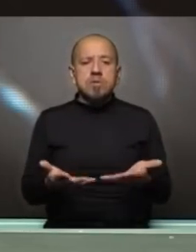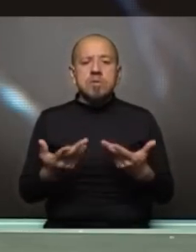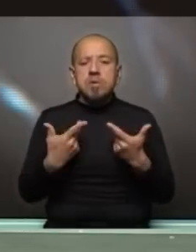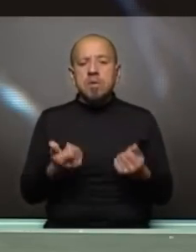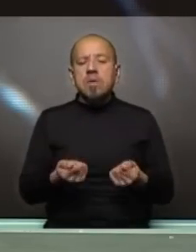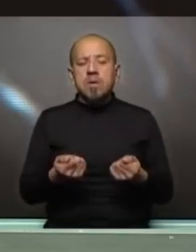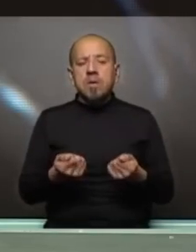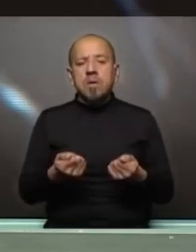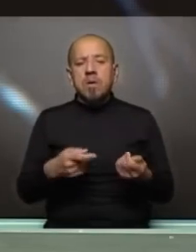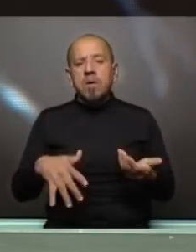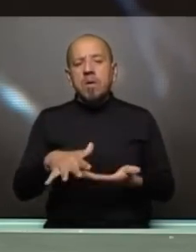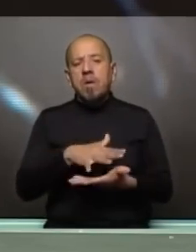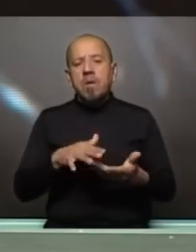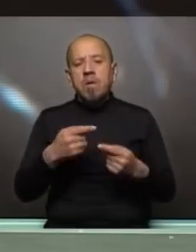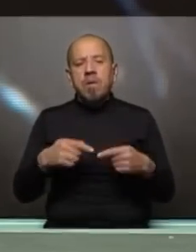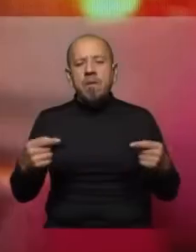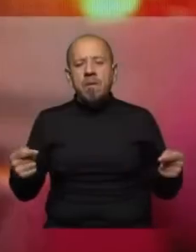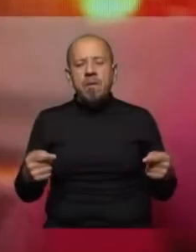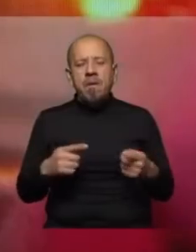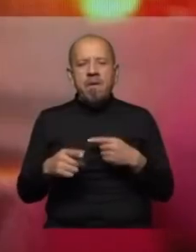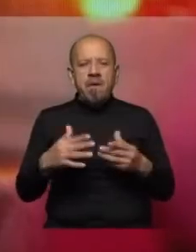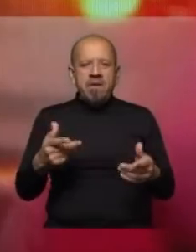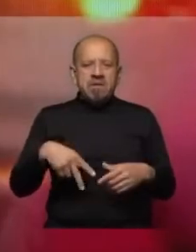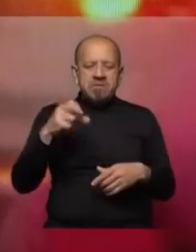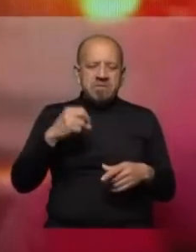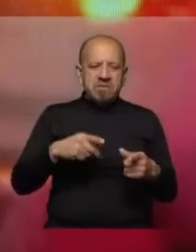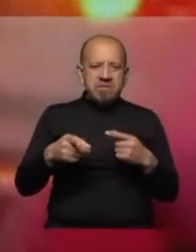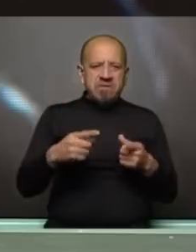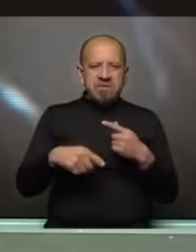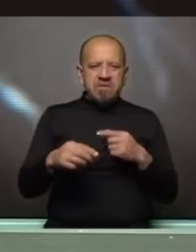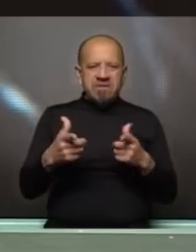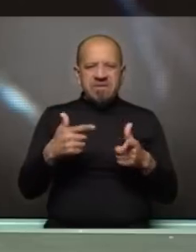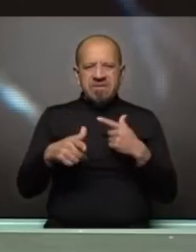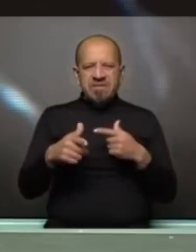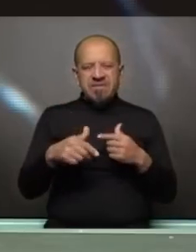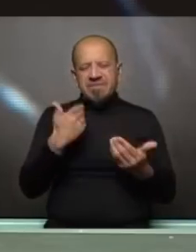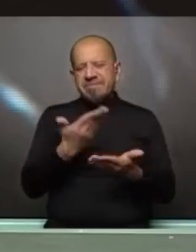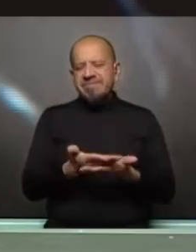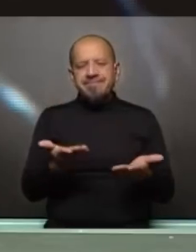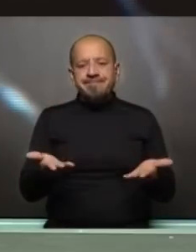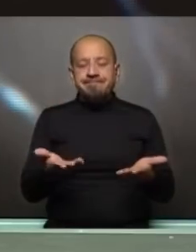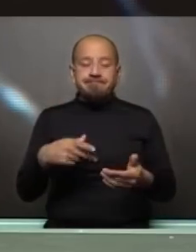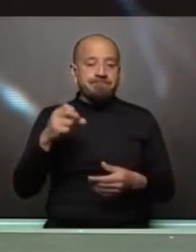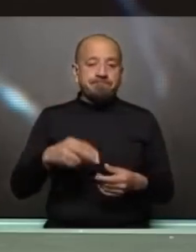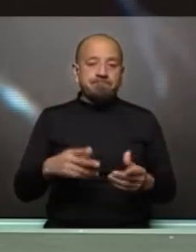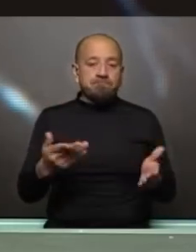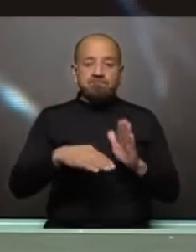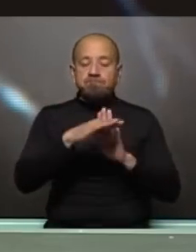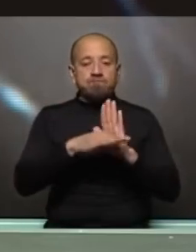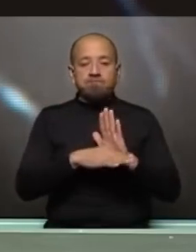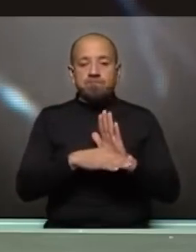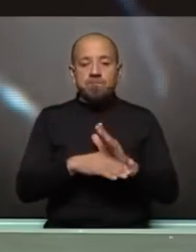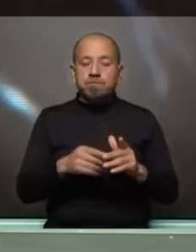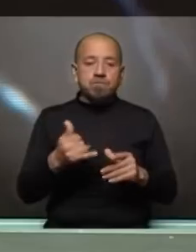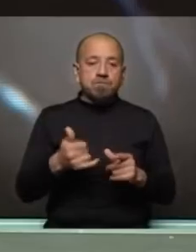reconstruir todo este tipo de cosas no sea sacado planes o en qué lo vemos no existe hoy una propuesta de plan y programa